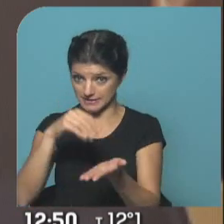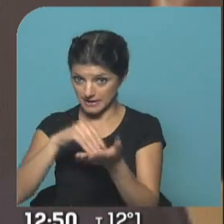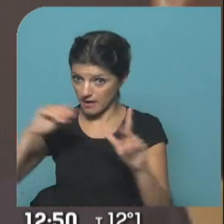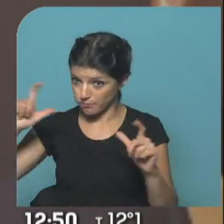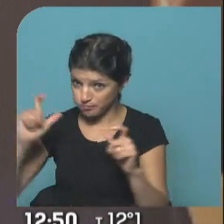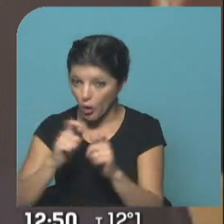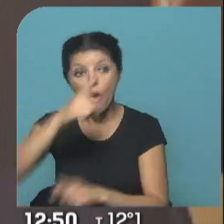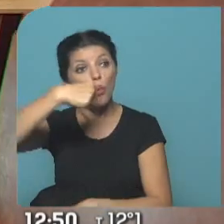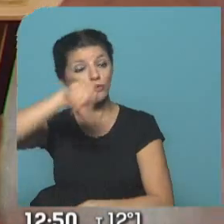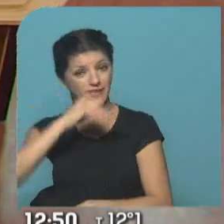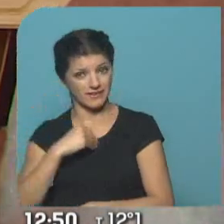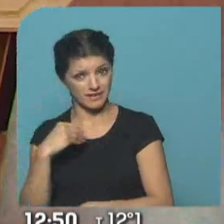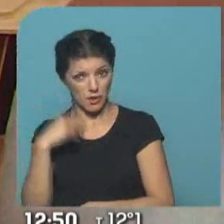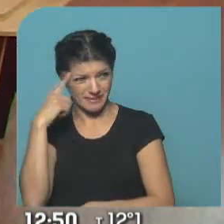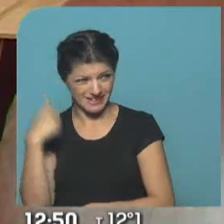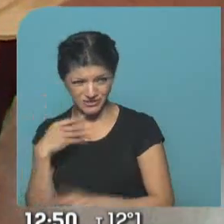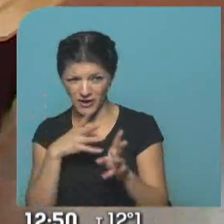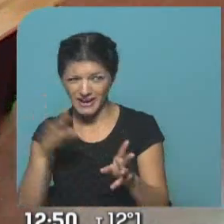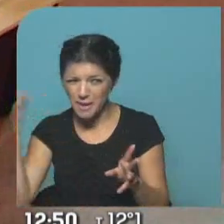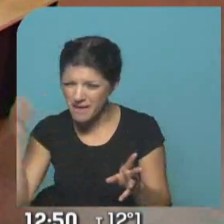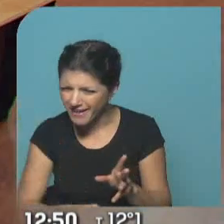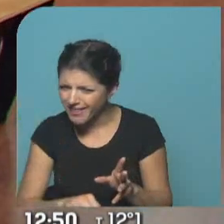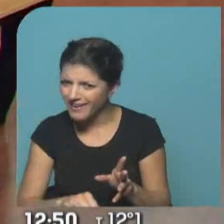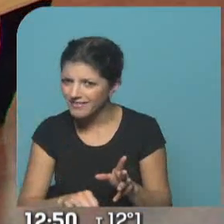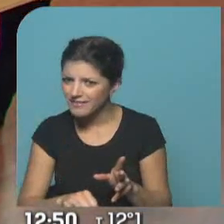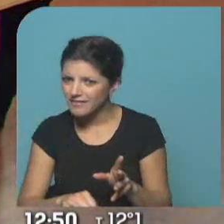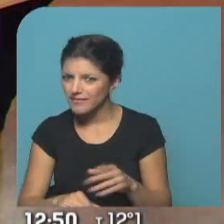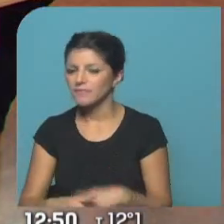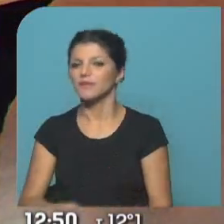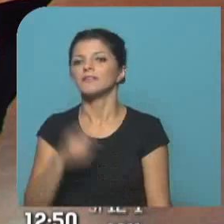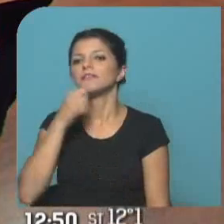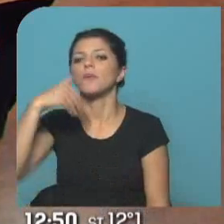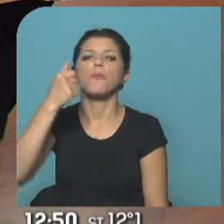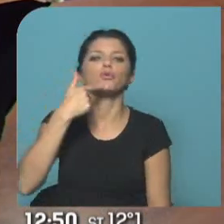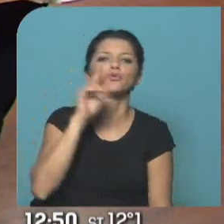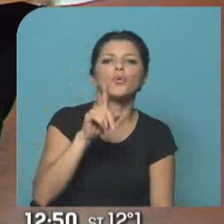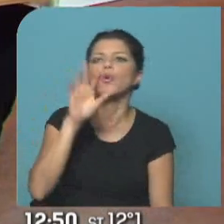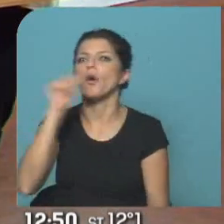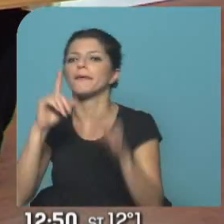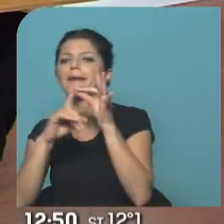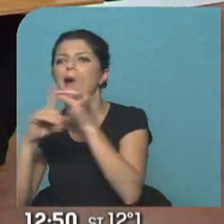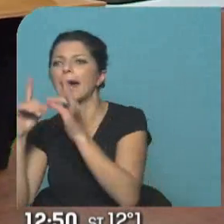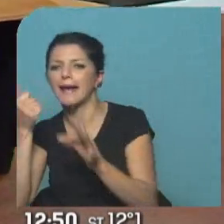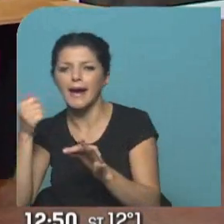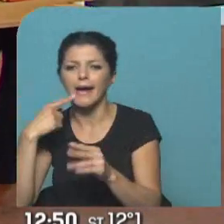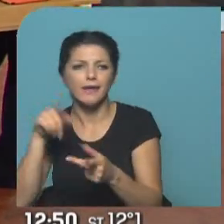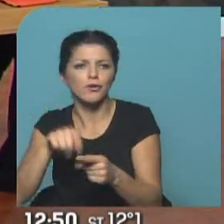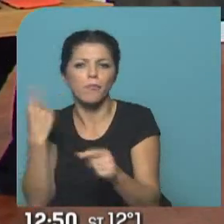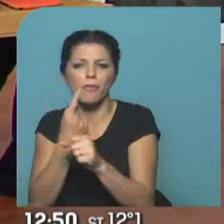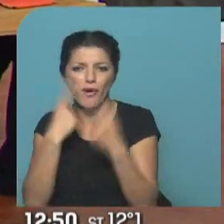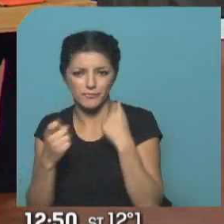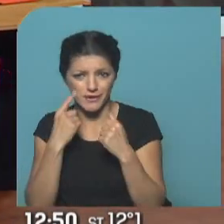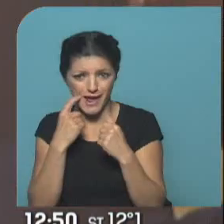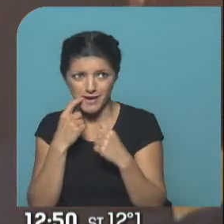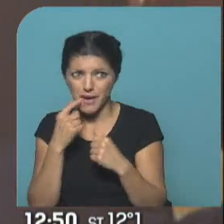ustedes, cristianos, ¿creen que estamos perdiendo la guerra? Si perdemos Sirte, si perdemos Mosul o Raqqa, no. Y hay un dato. Entre la quinta y la